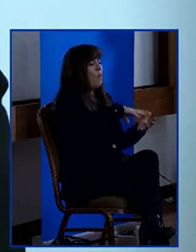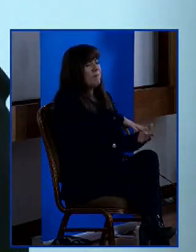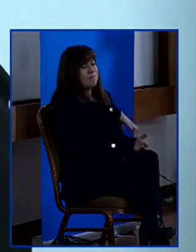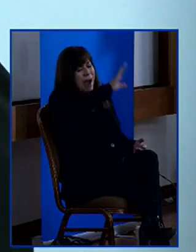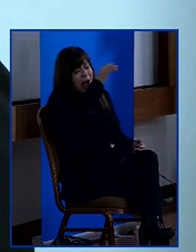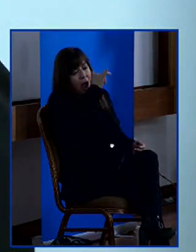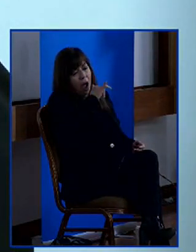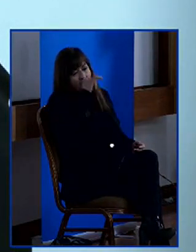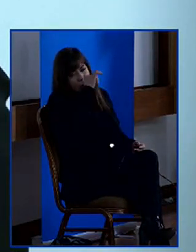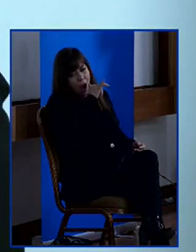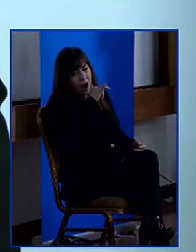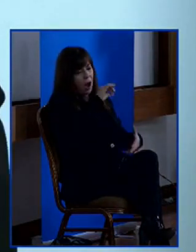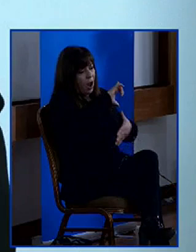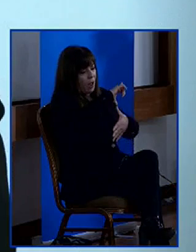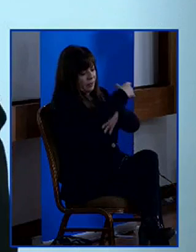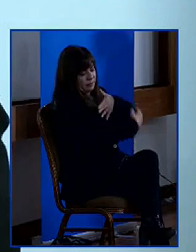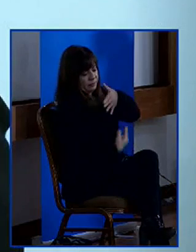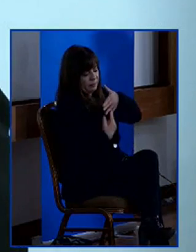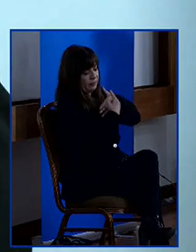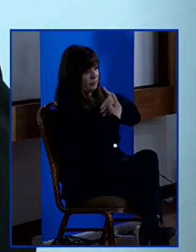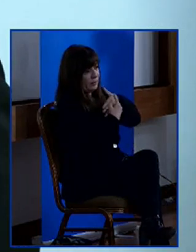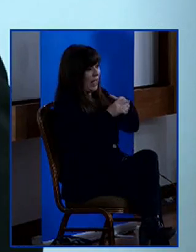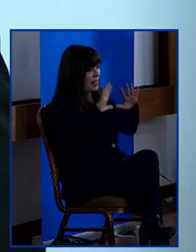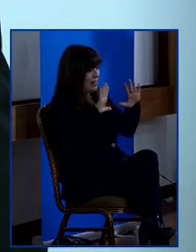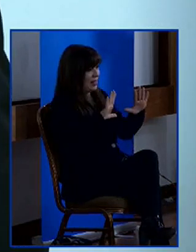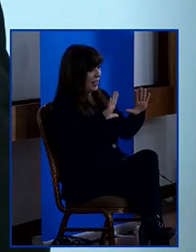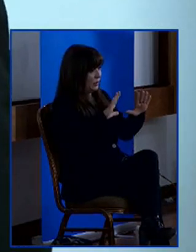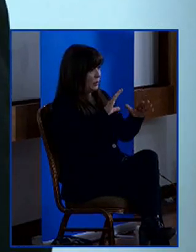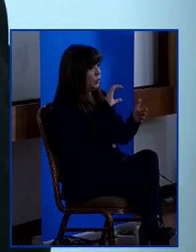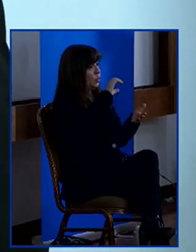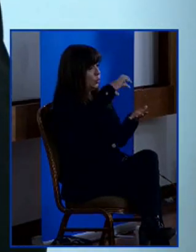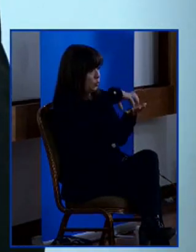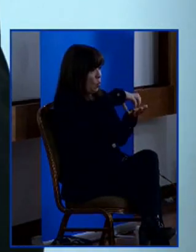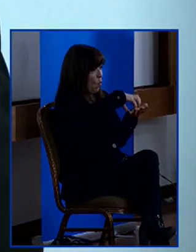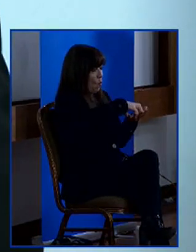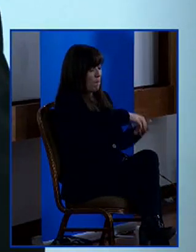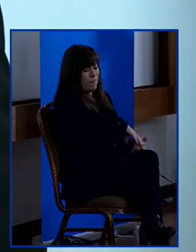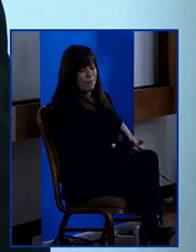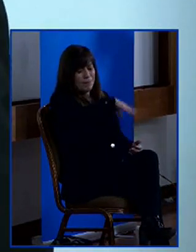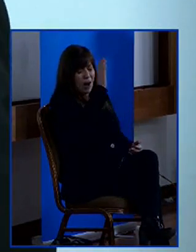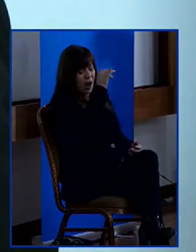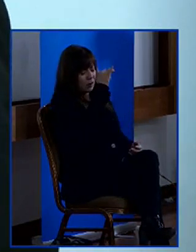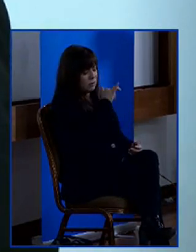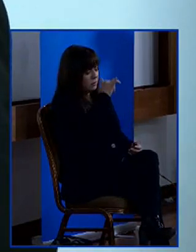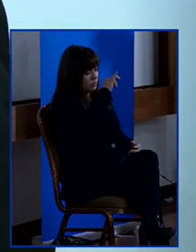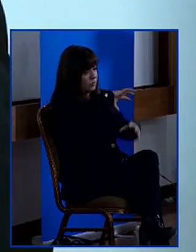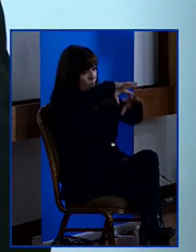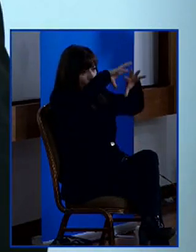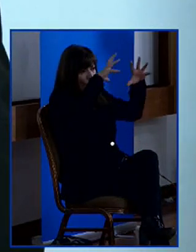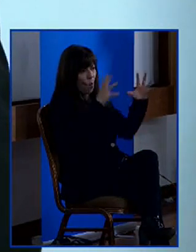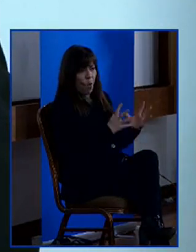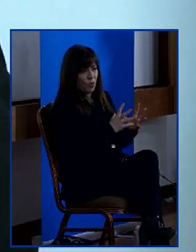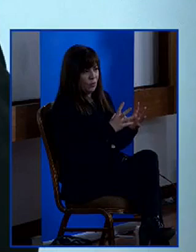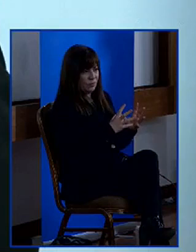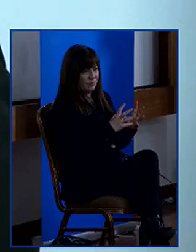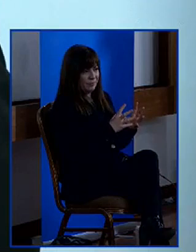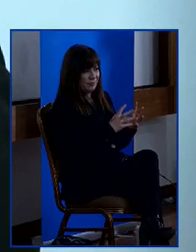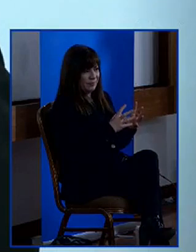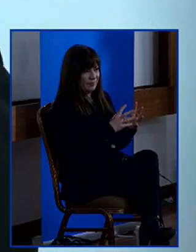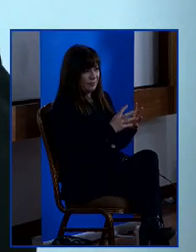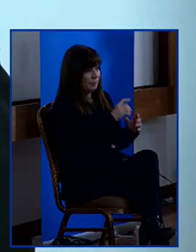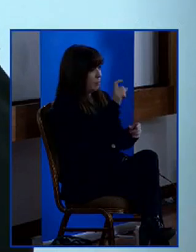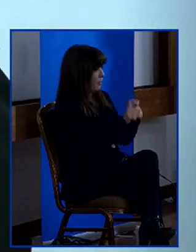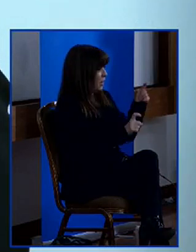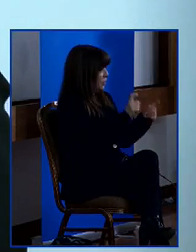de Latinoamérica y está entre las 10 ciudades más contaminadas del mundo. Hay gente que